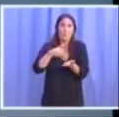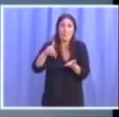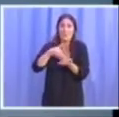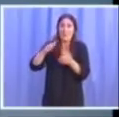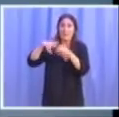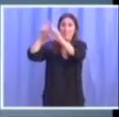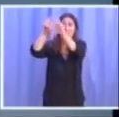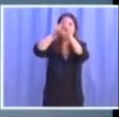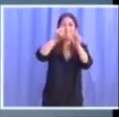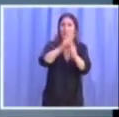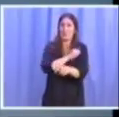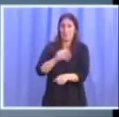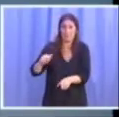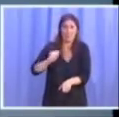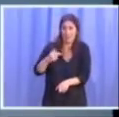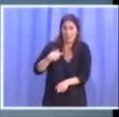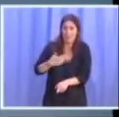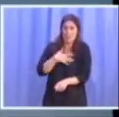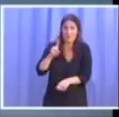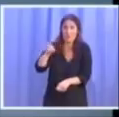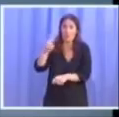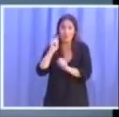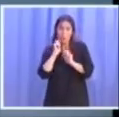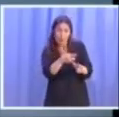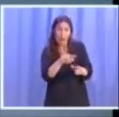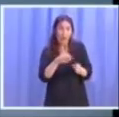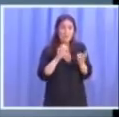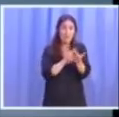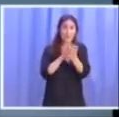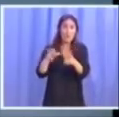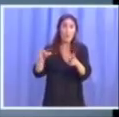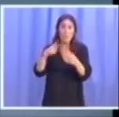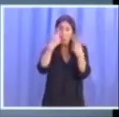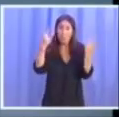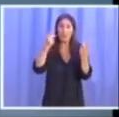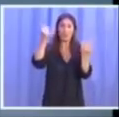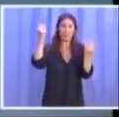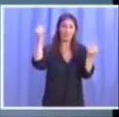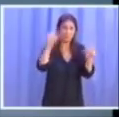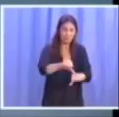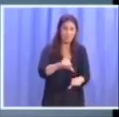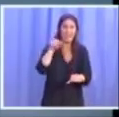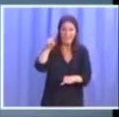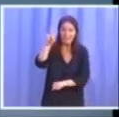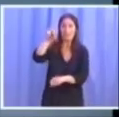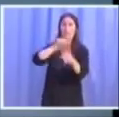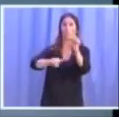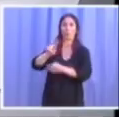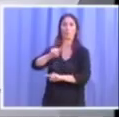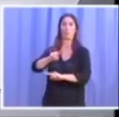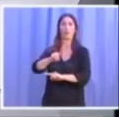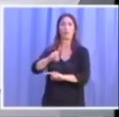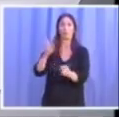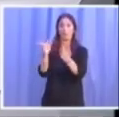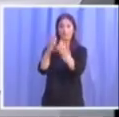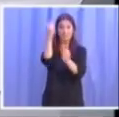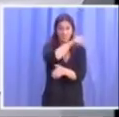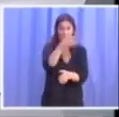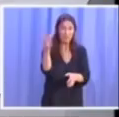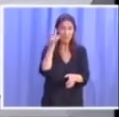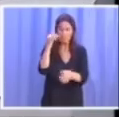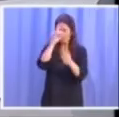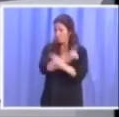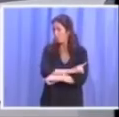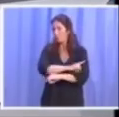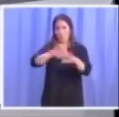empresas privadas y vieran cómo los servicios públicos se siguen deteriorando. Ese es el problema. Si no, los granadinos y granadinas, por